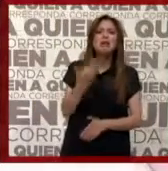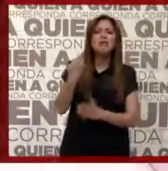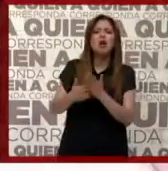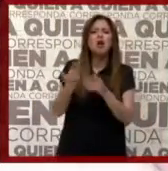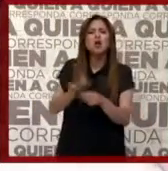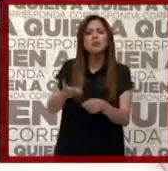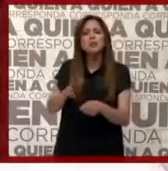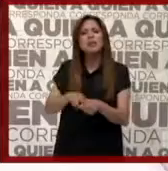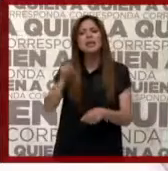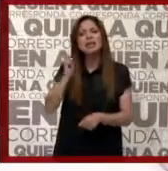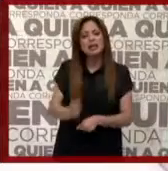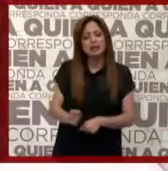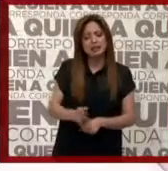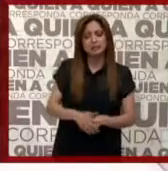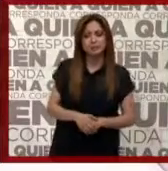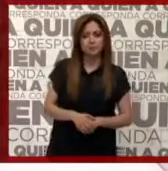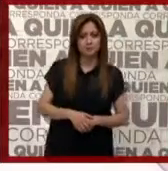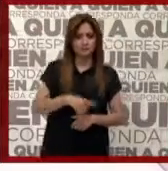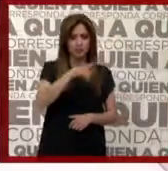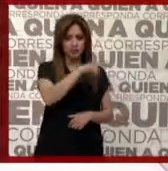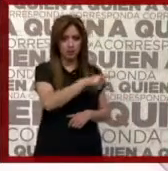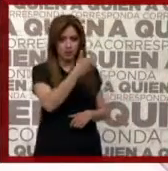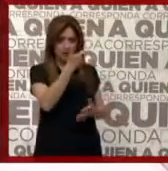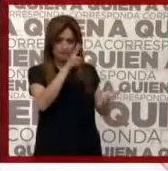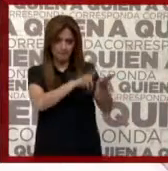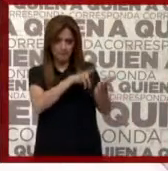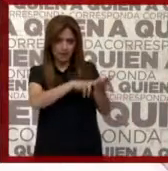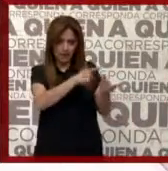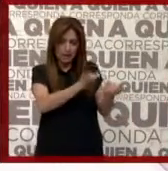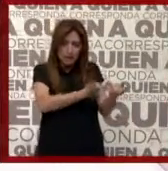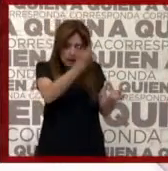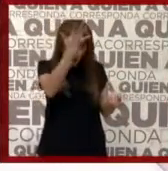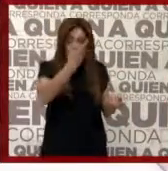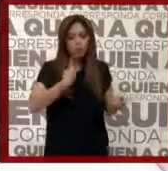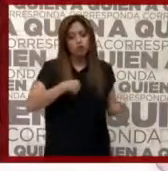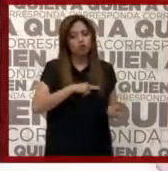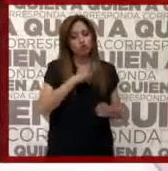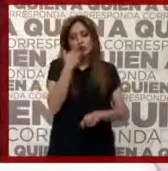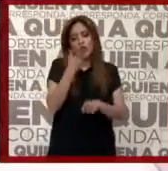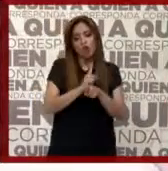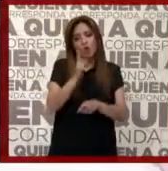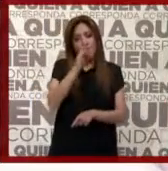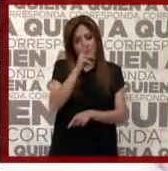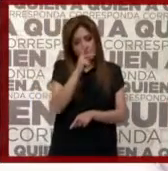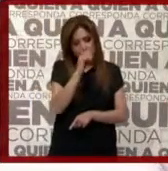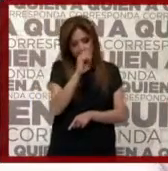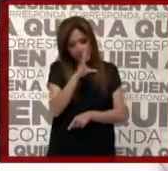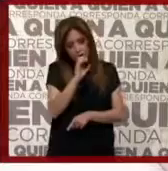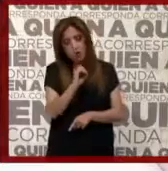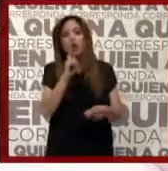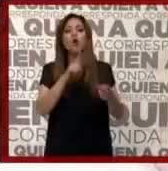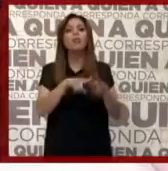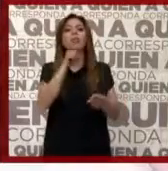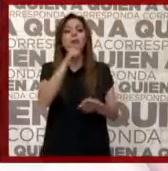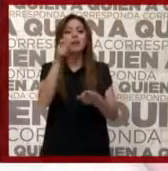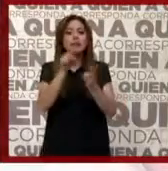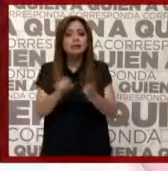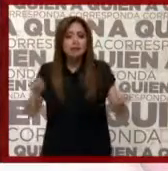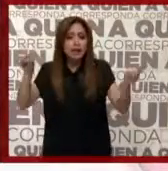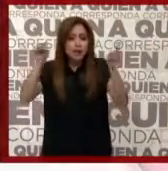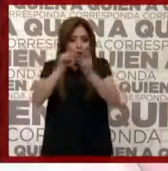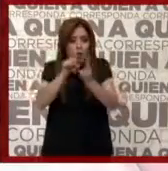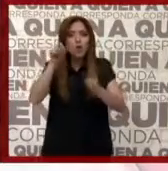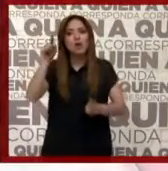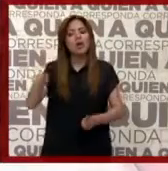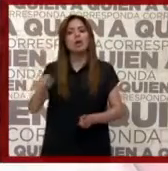cobros excesivos por ejemplo exactamente un asunto en donde el seguro no quiere ver y si lo tendría que atender con dulces